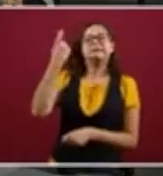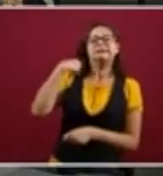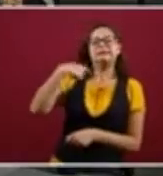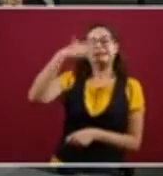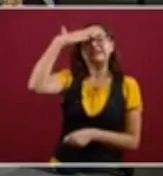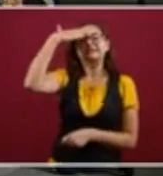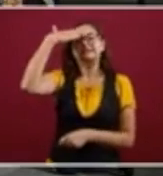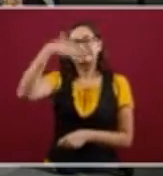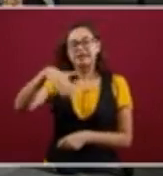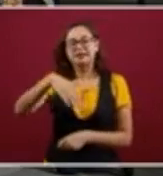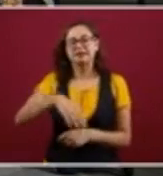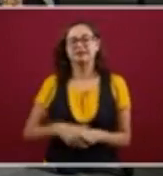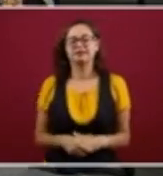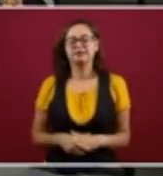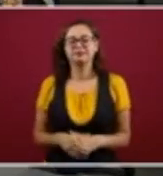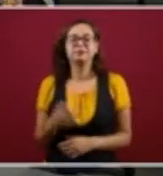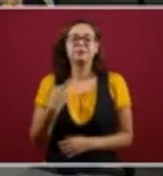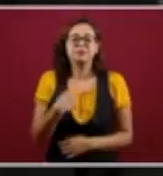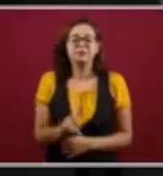nada más que